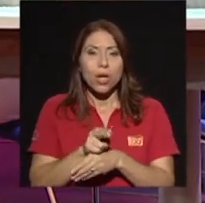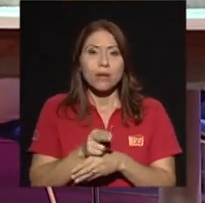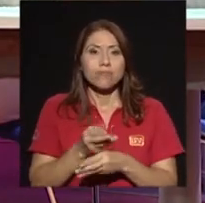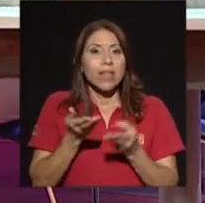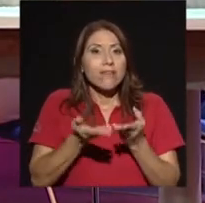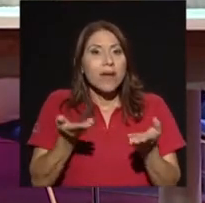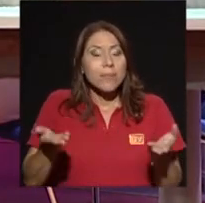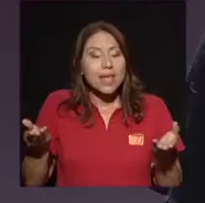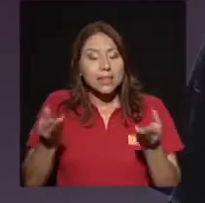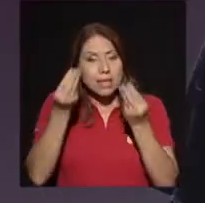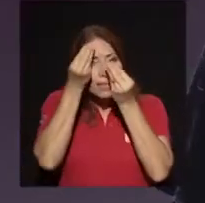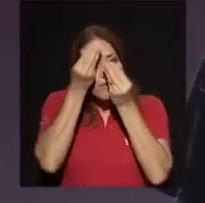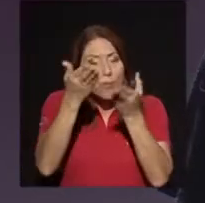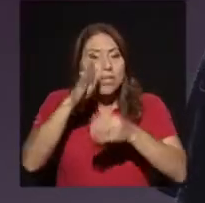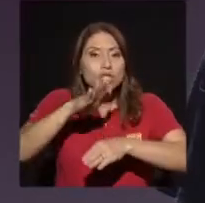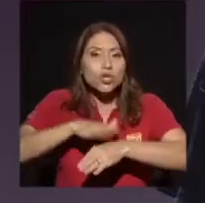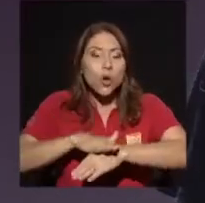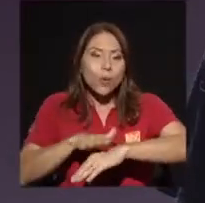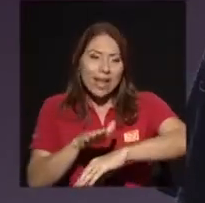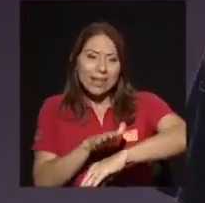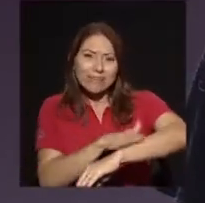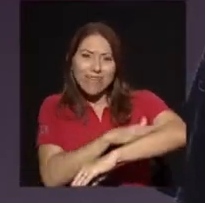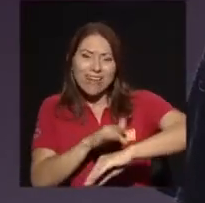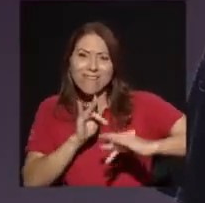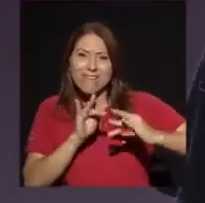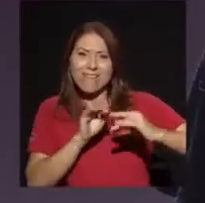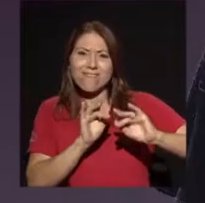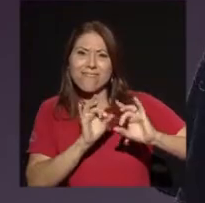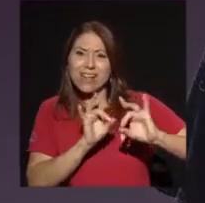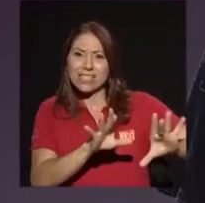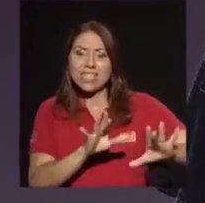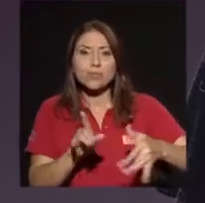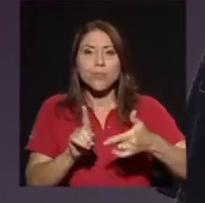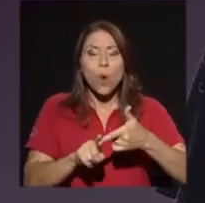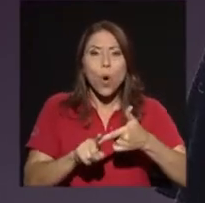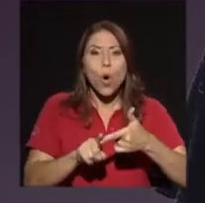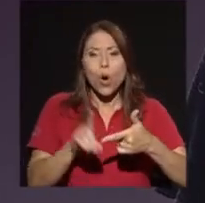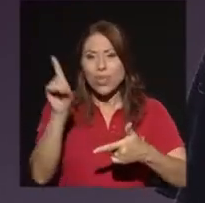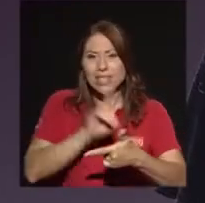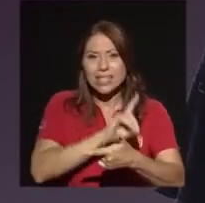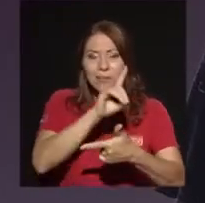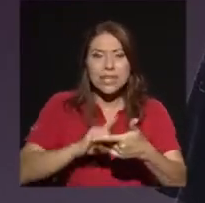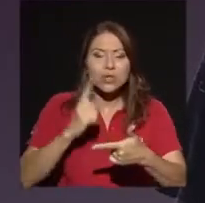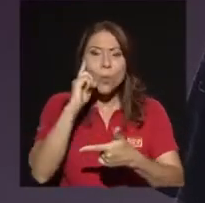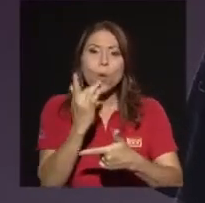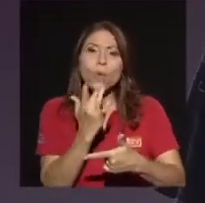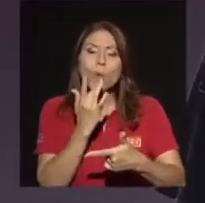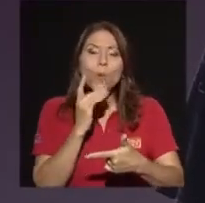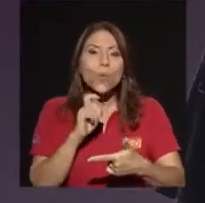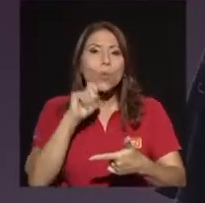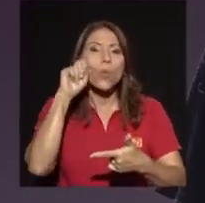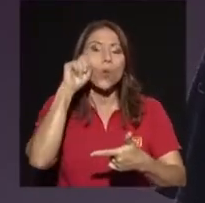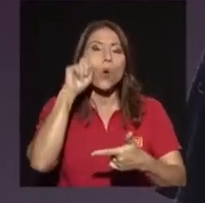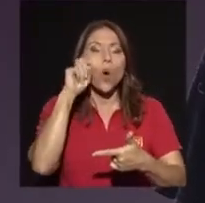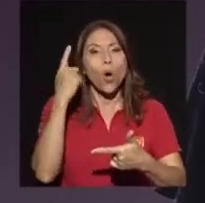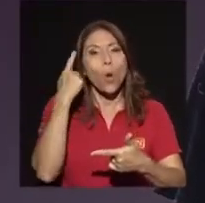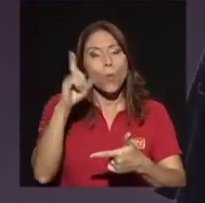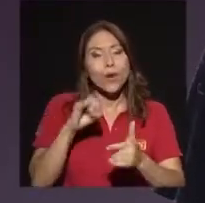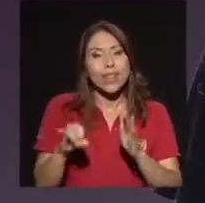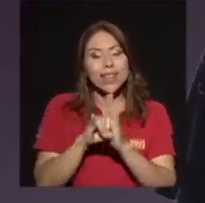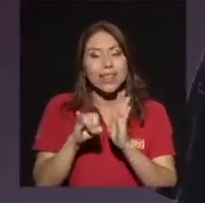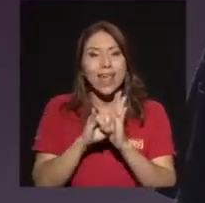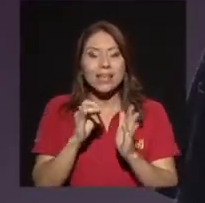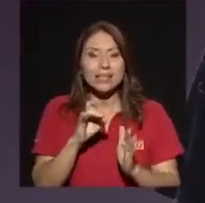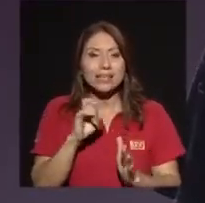que informen sobre el racismo, sobre la discriminación por orientación sexual o identidad sexual, y